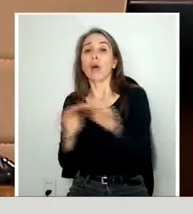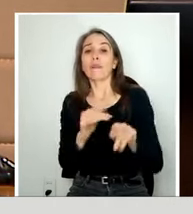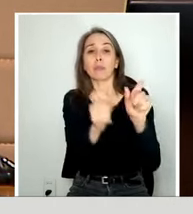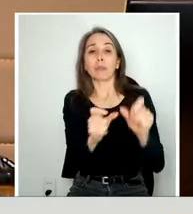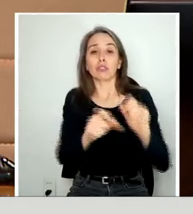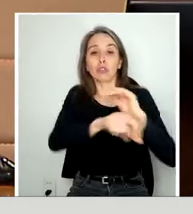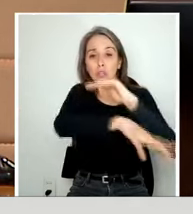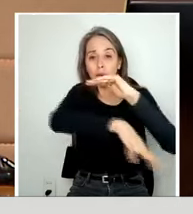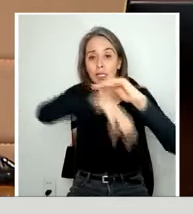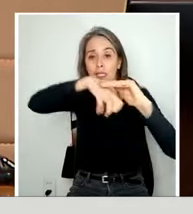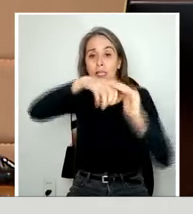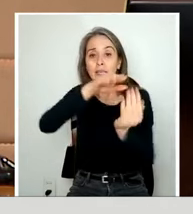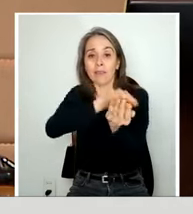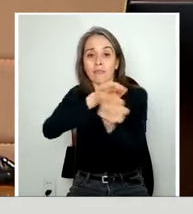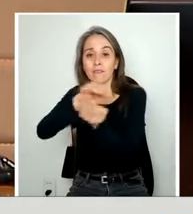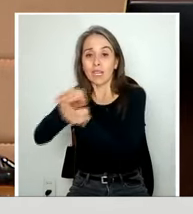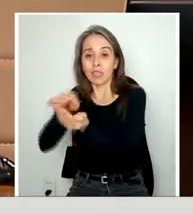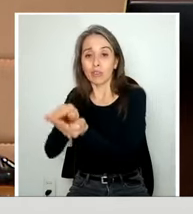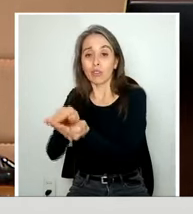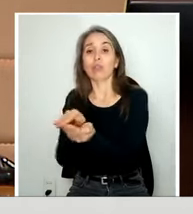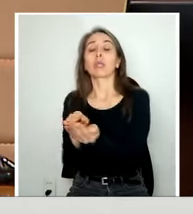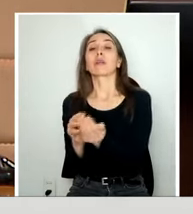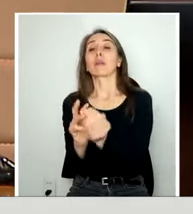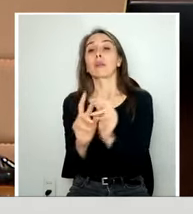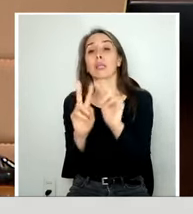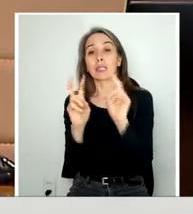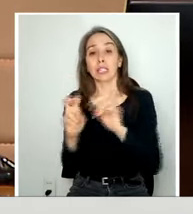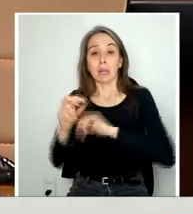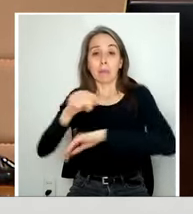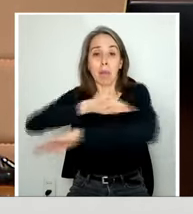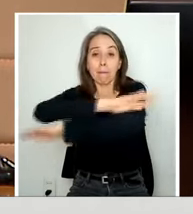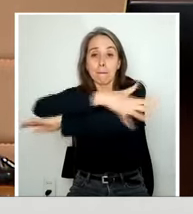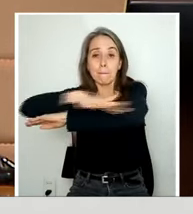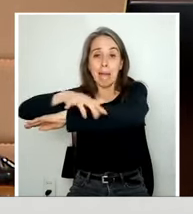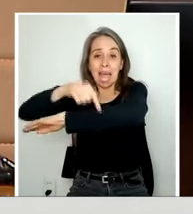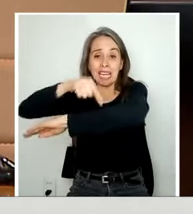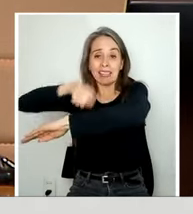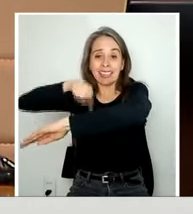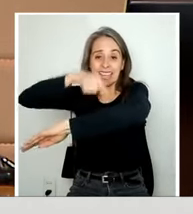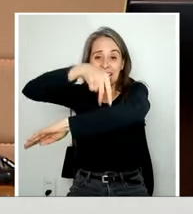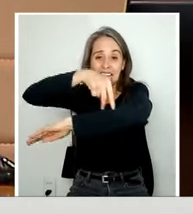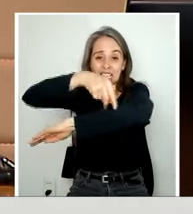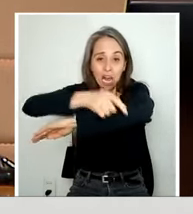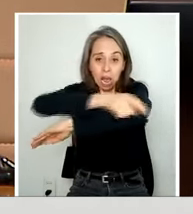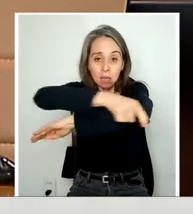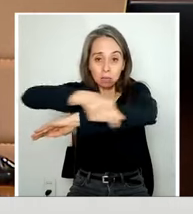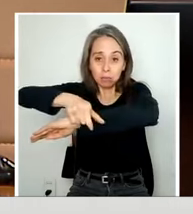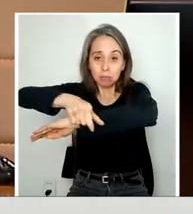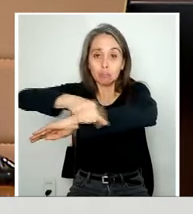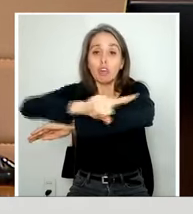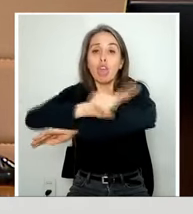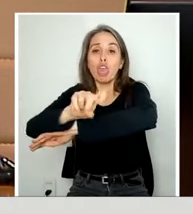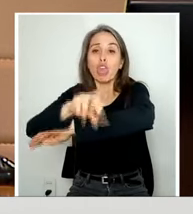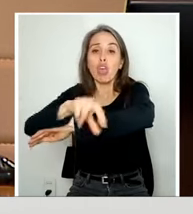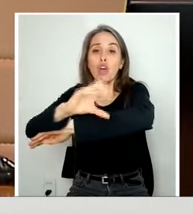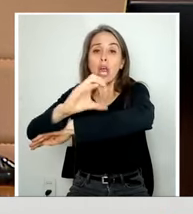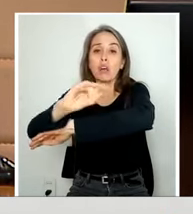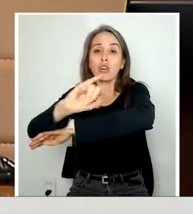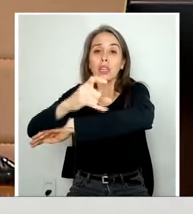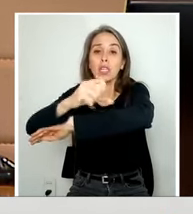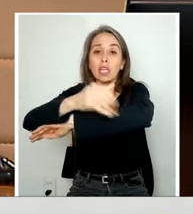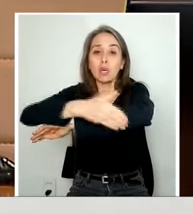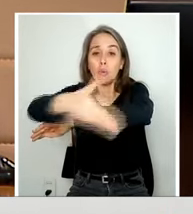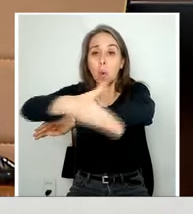insistir presidente que el tema de zona contigua debe ser subsanado de manera definitiva a través de la ley